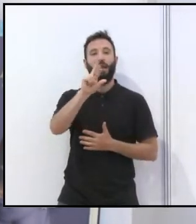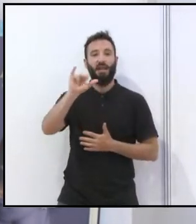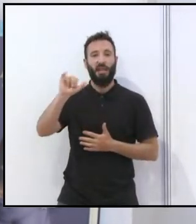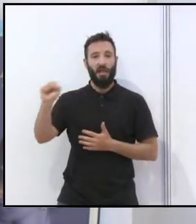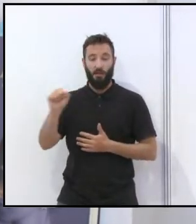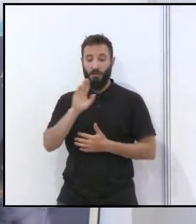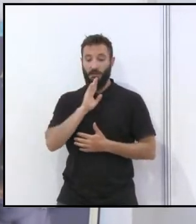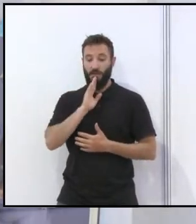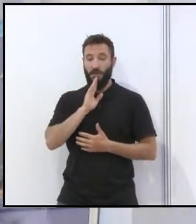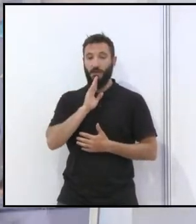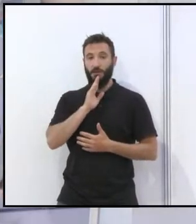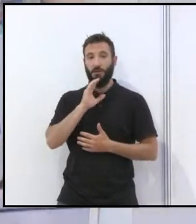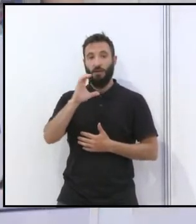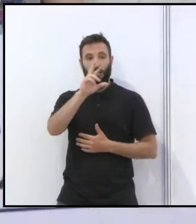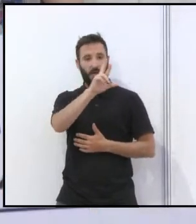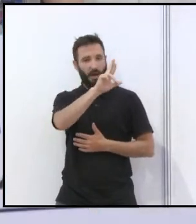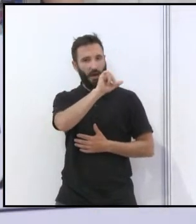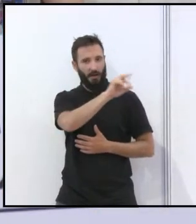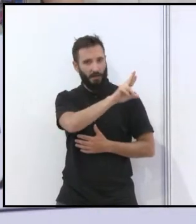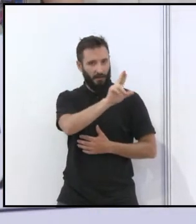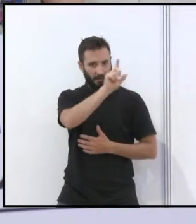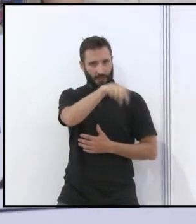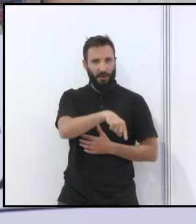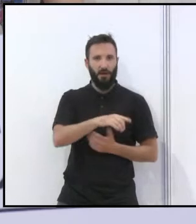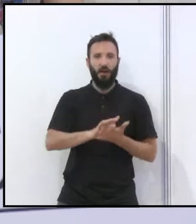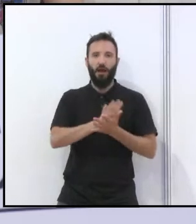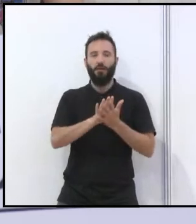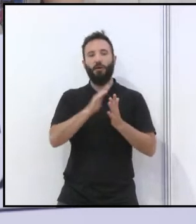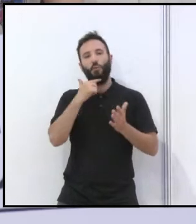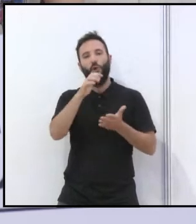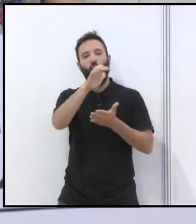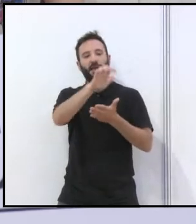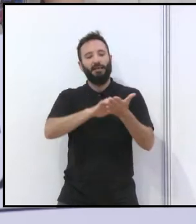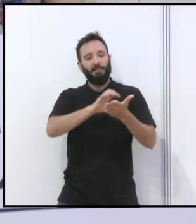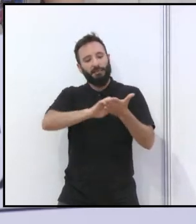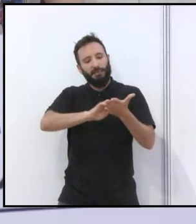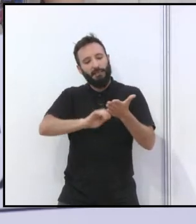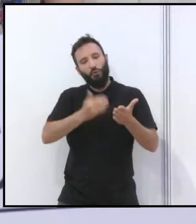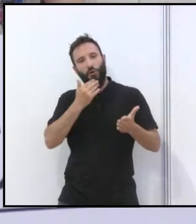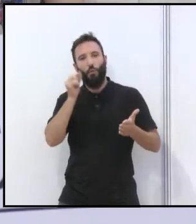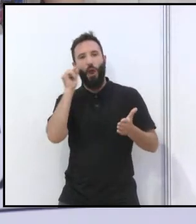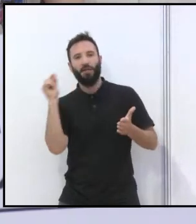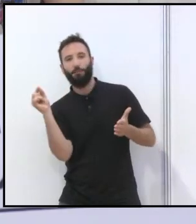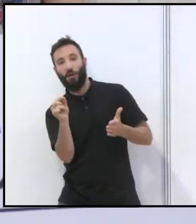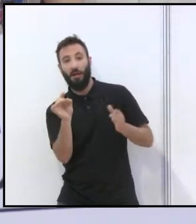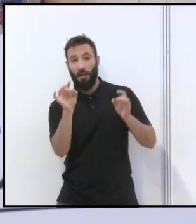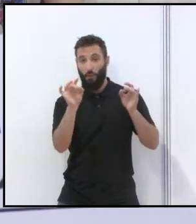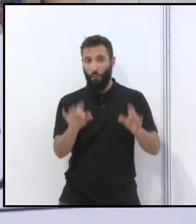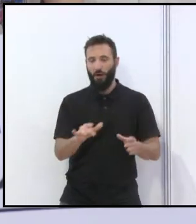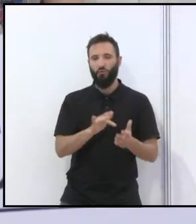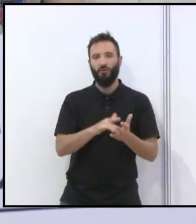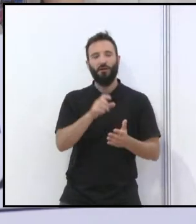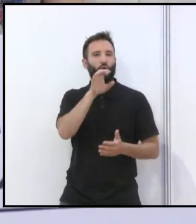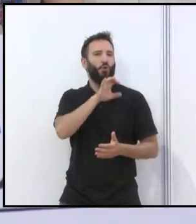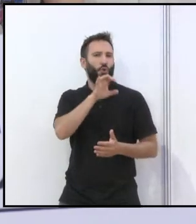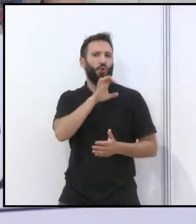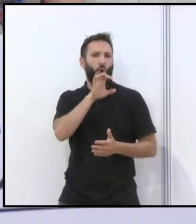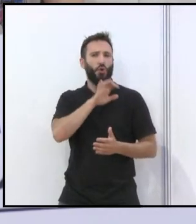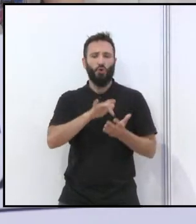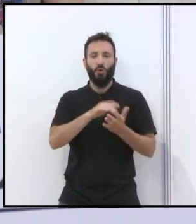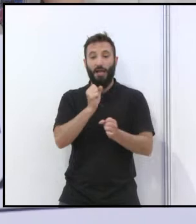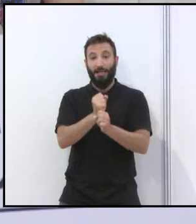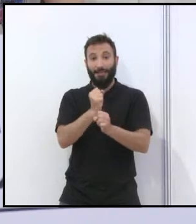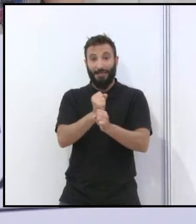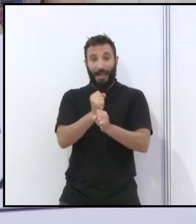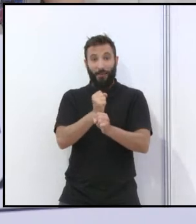lo ha comentado Clara de nuevo, hablaba de la escritura como espionaje. Curiosamente, la escritura, la tarea de espionaje